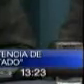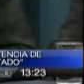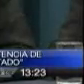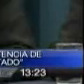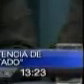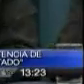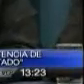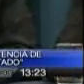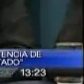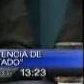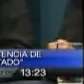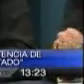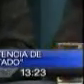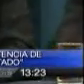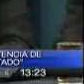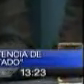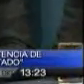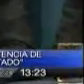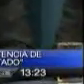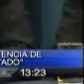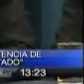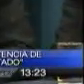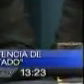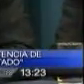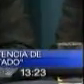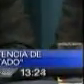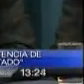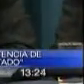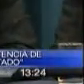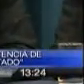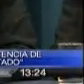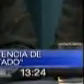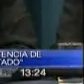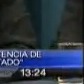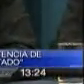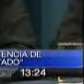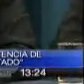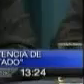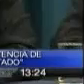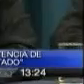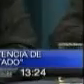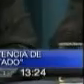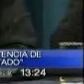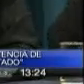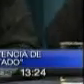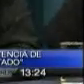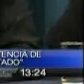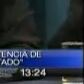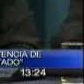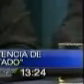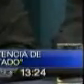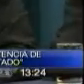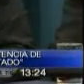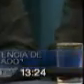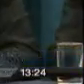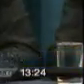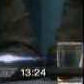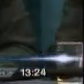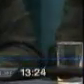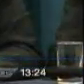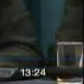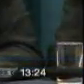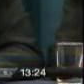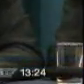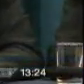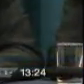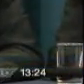la reunión tiene como propósito cumplir con una política, o tuvo como propósito cumplir con una política